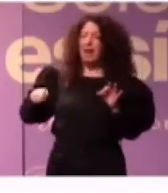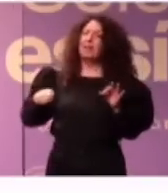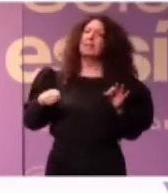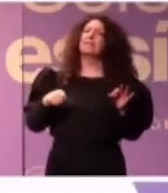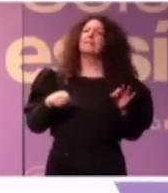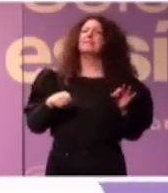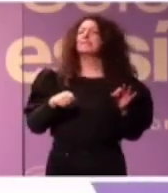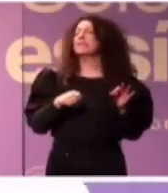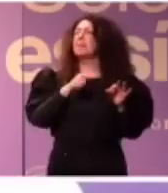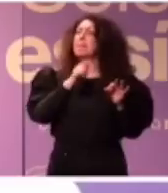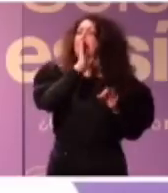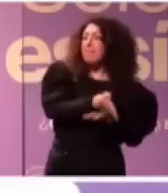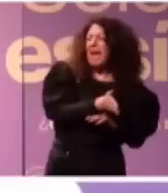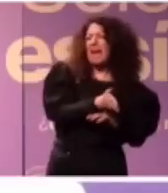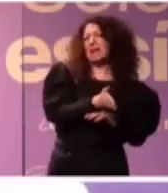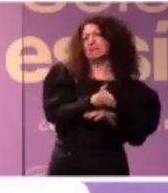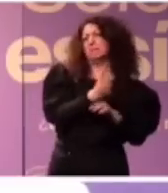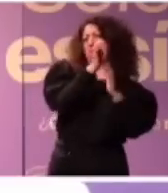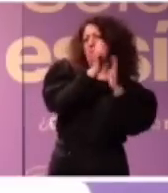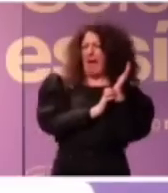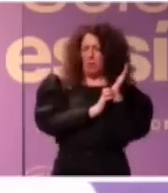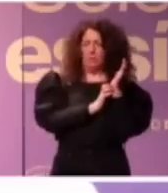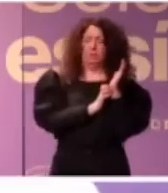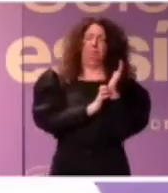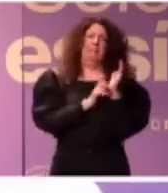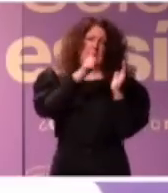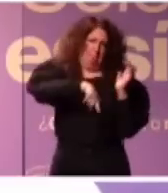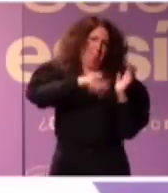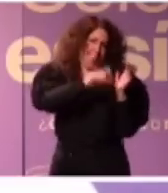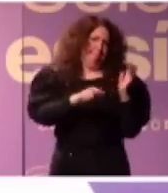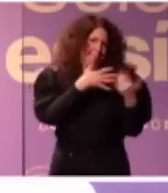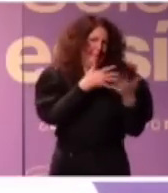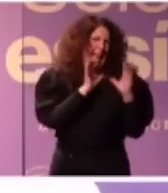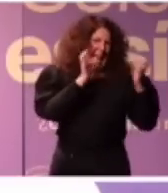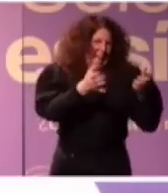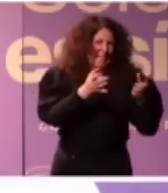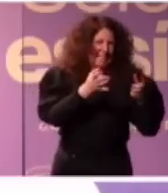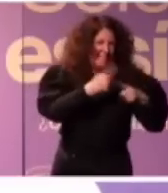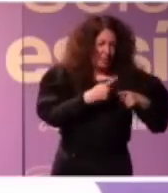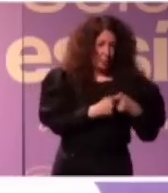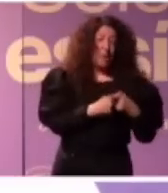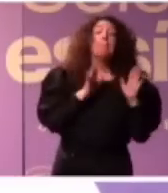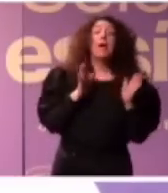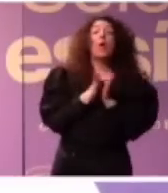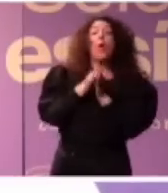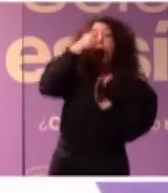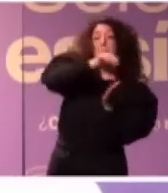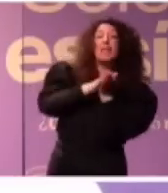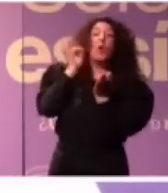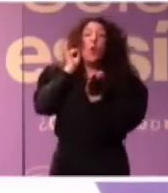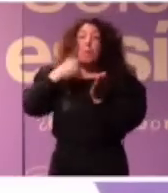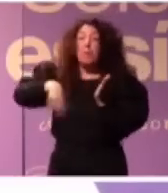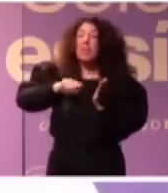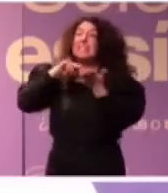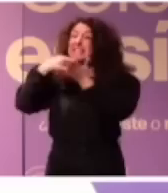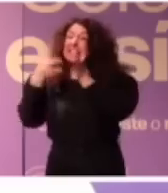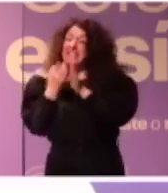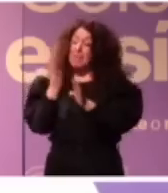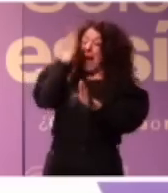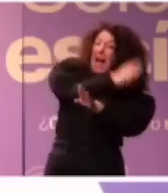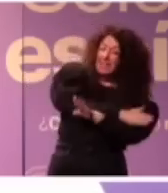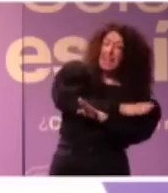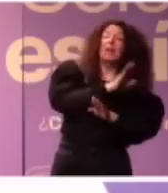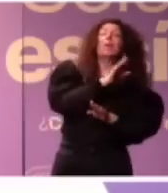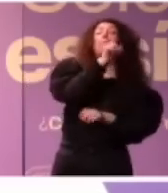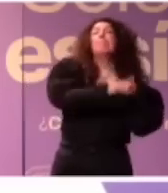penas a agresores sexuales. Pero compañeras y compañeros, con el sistema anterior, el 92% de los